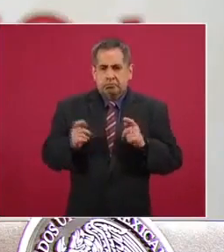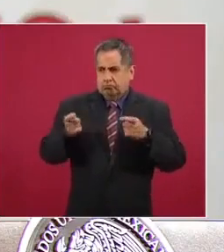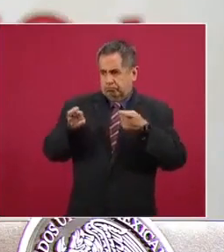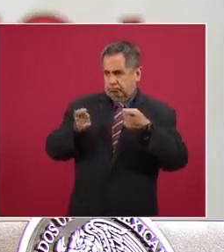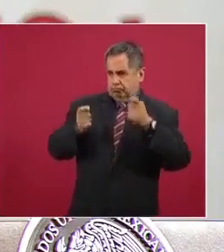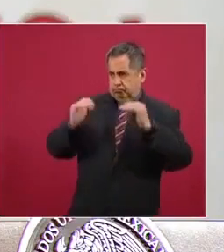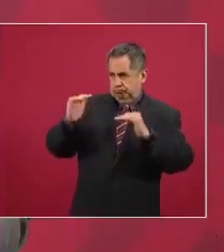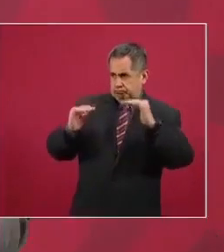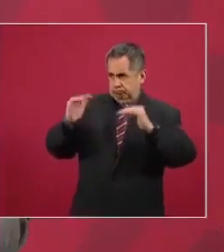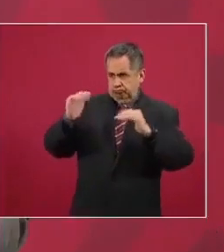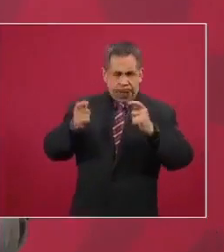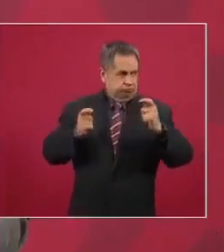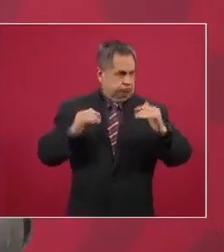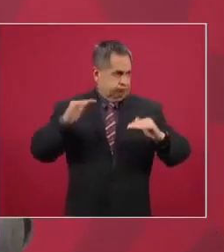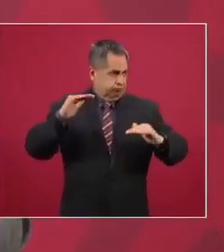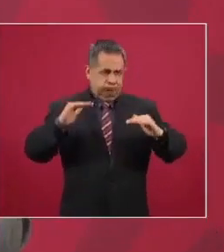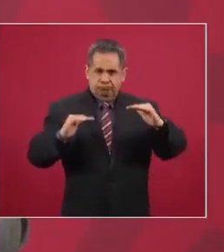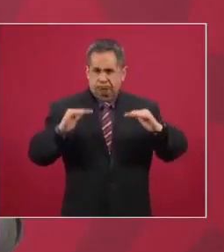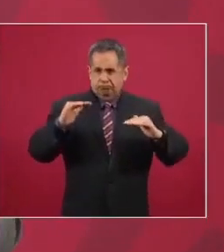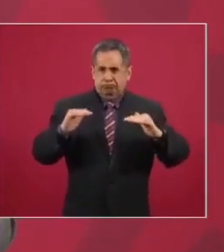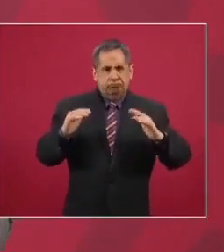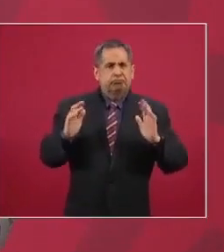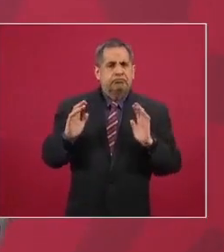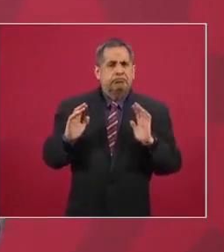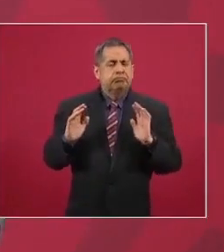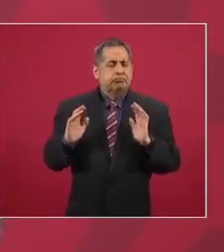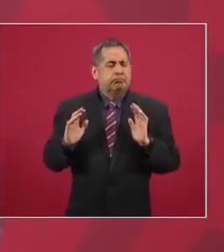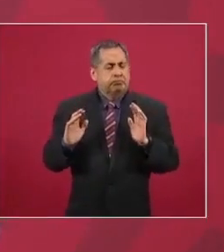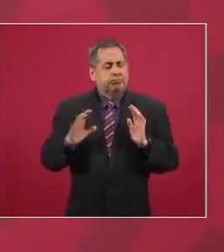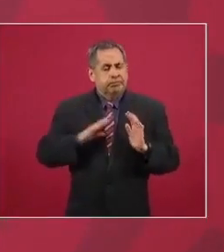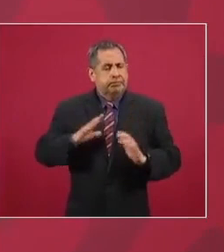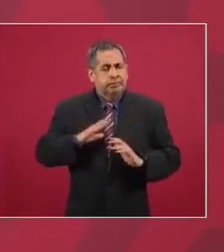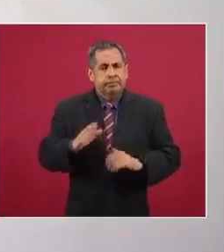equilibrios. Es decir,